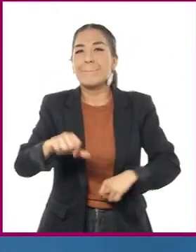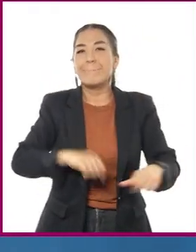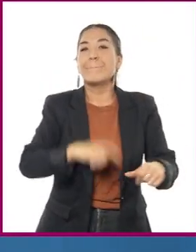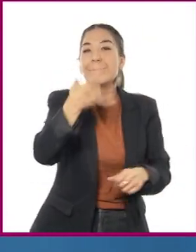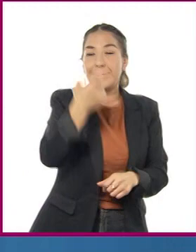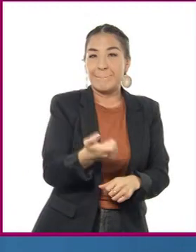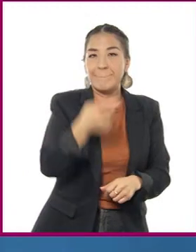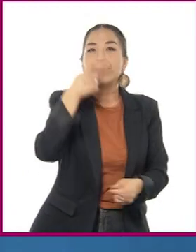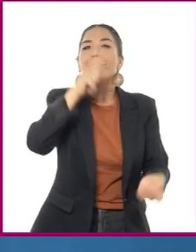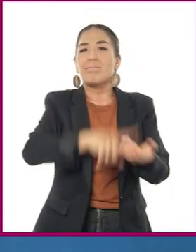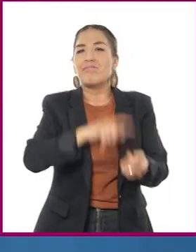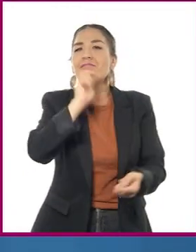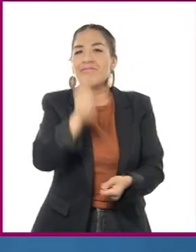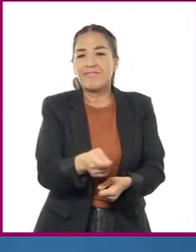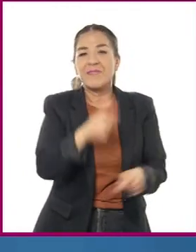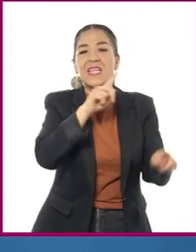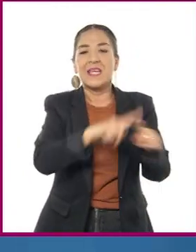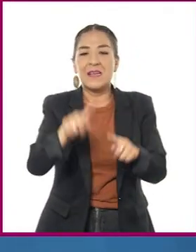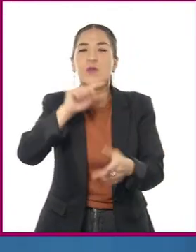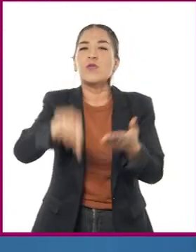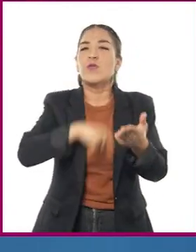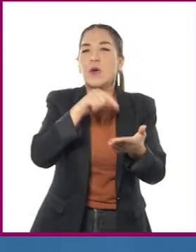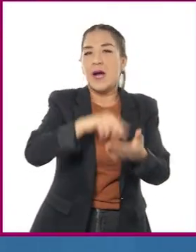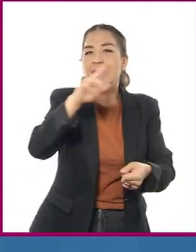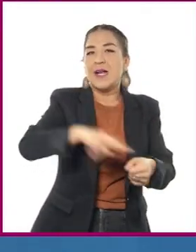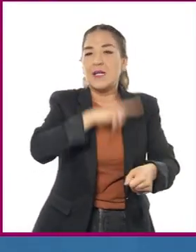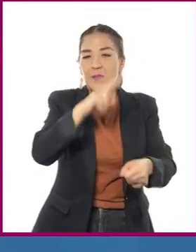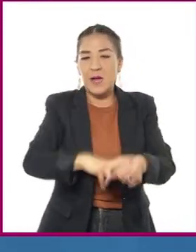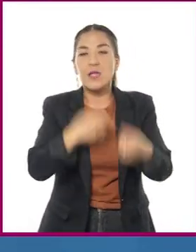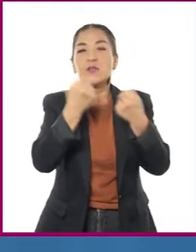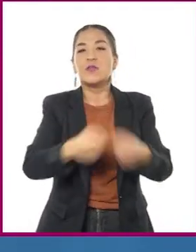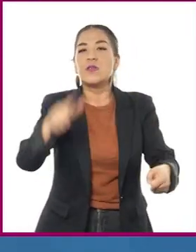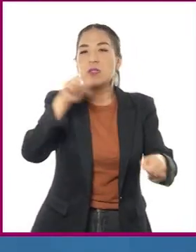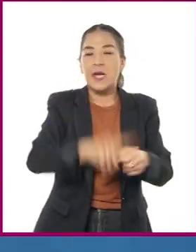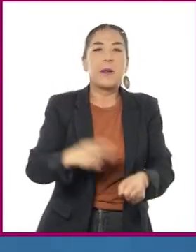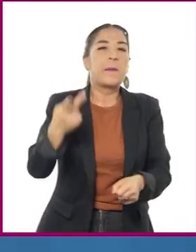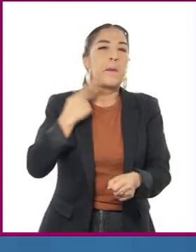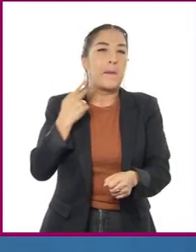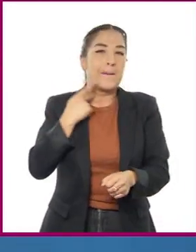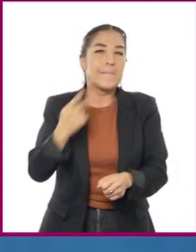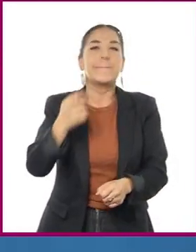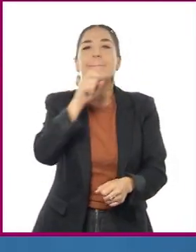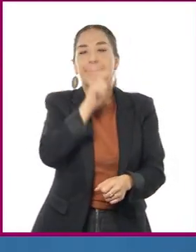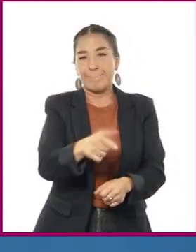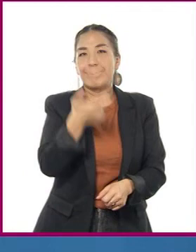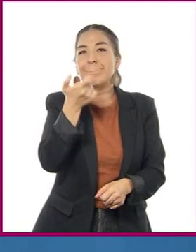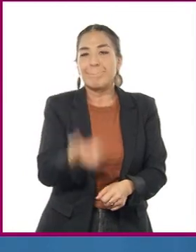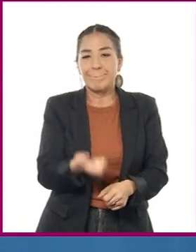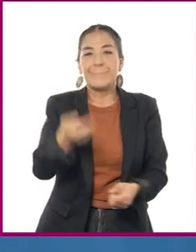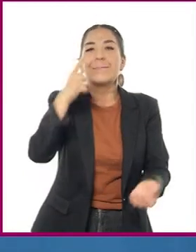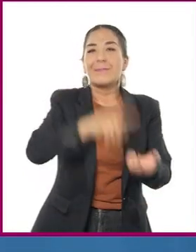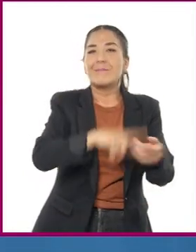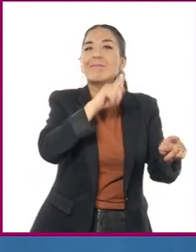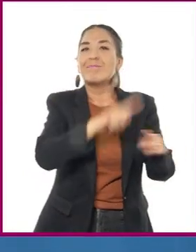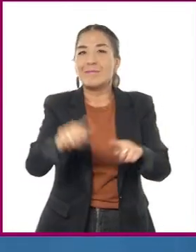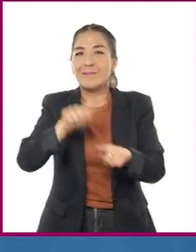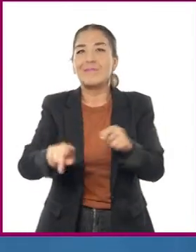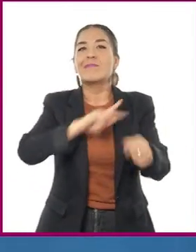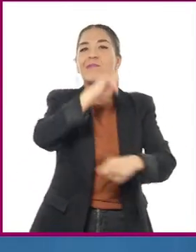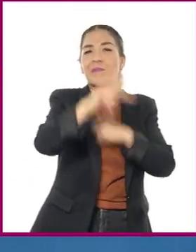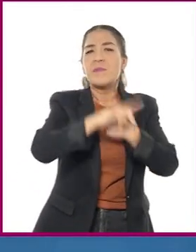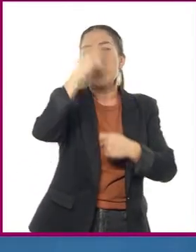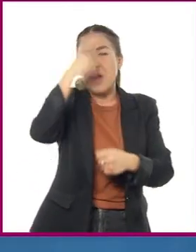económicas intervienen las condiciones naturales, sociales, políticas y económicas de cada país